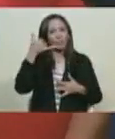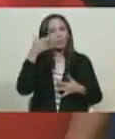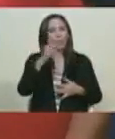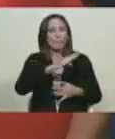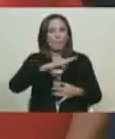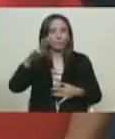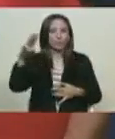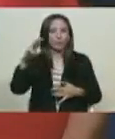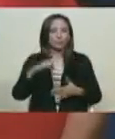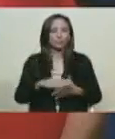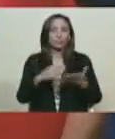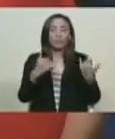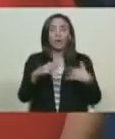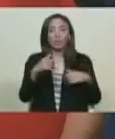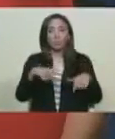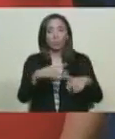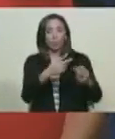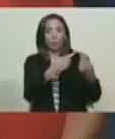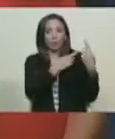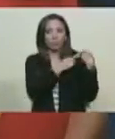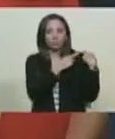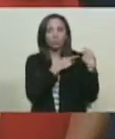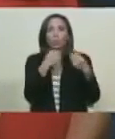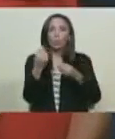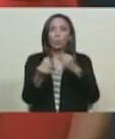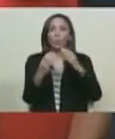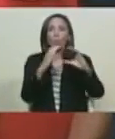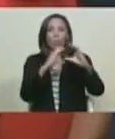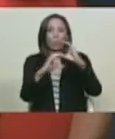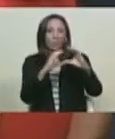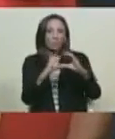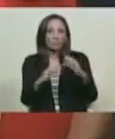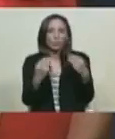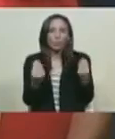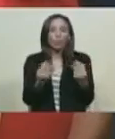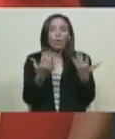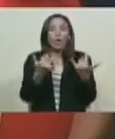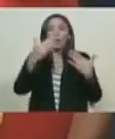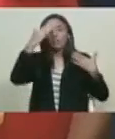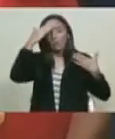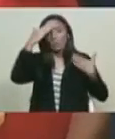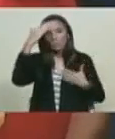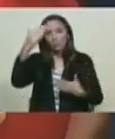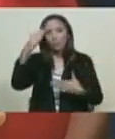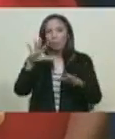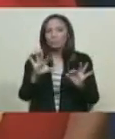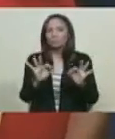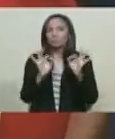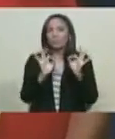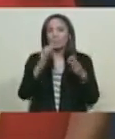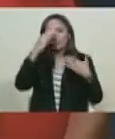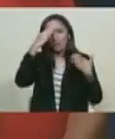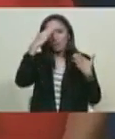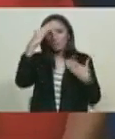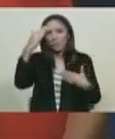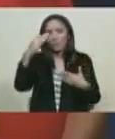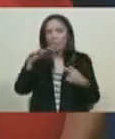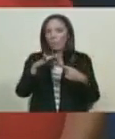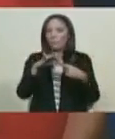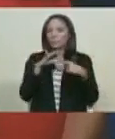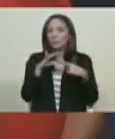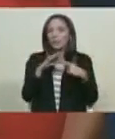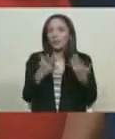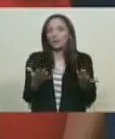como representante y vocera de las telecomunicaciones, darle un saludo especial,